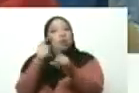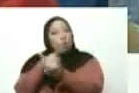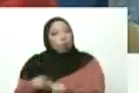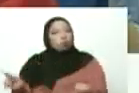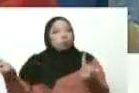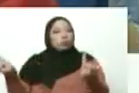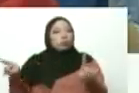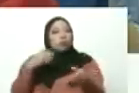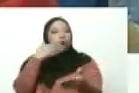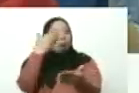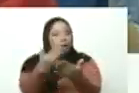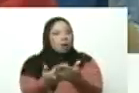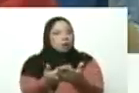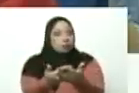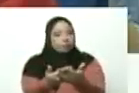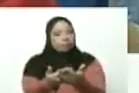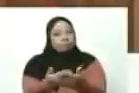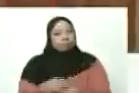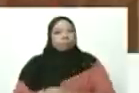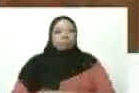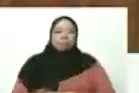muchas gracias